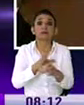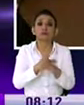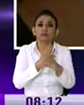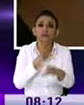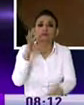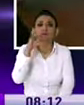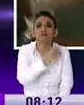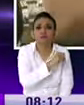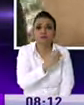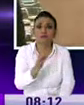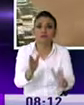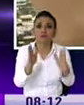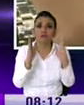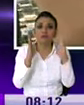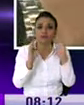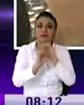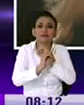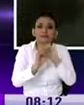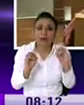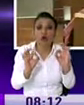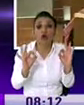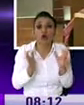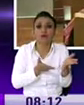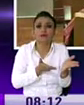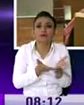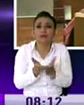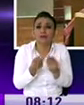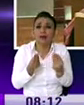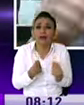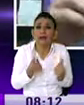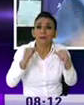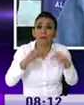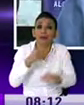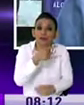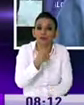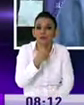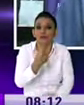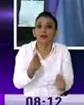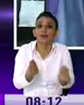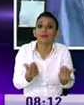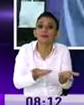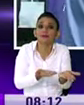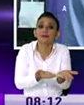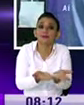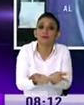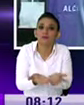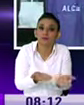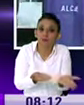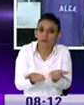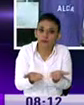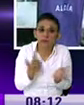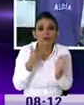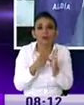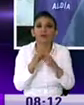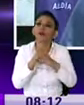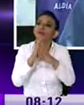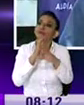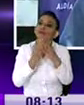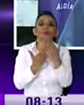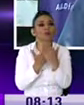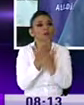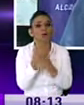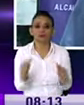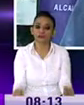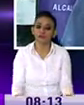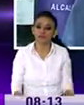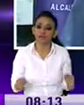el trato que se tiene al usuario. Eso es lo que habla el alcalde, la calidad del servicio. No solamente tener unas lindas